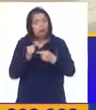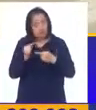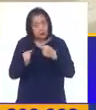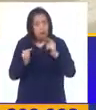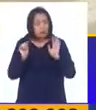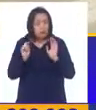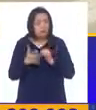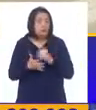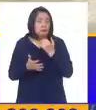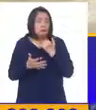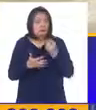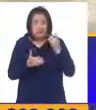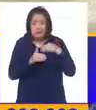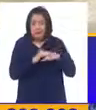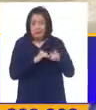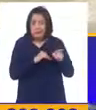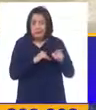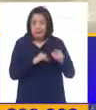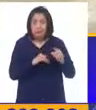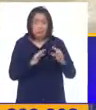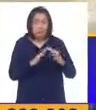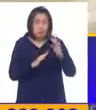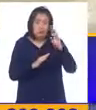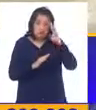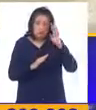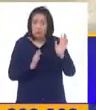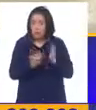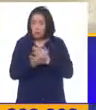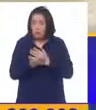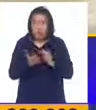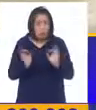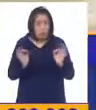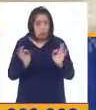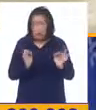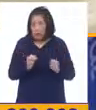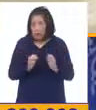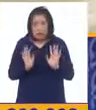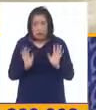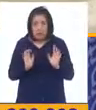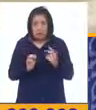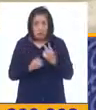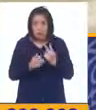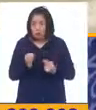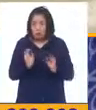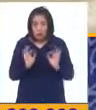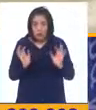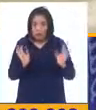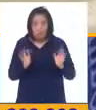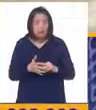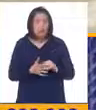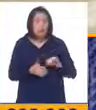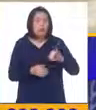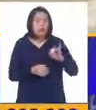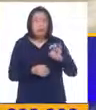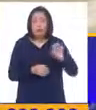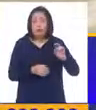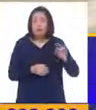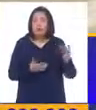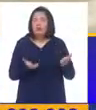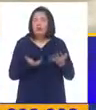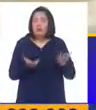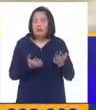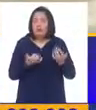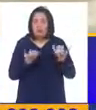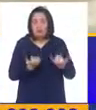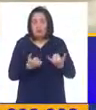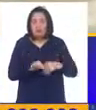manifestación, porque aquí dentro de esta dependencia no hay todavía ninguno de los dos involucrados. John Kelvin se encuentra todavía pasando